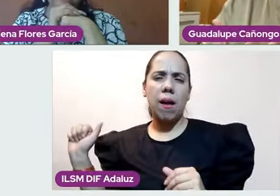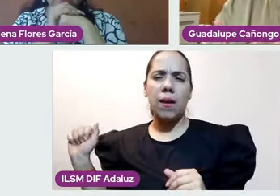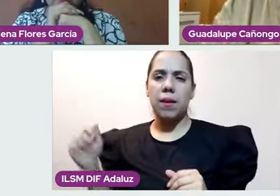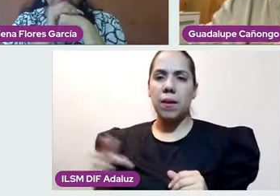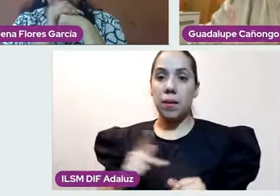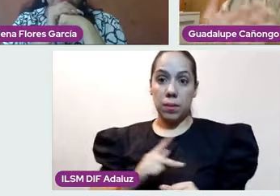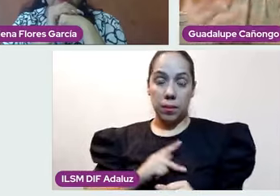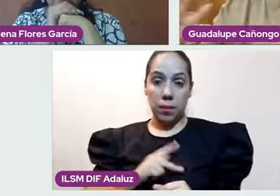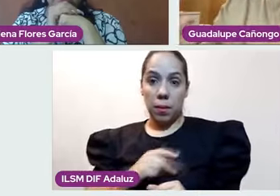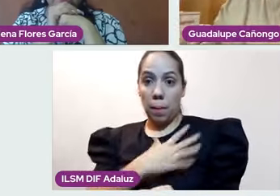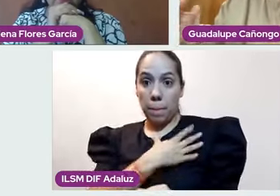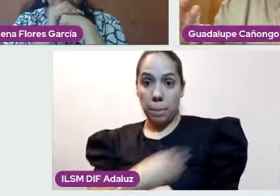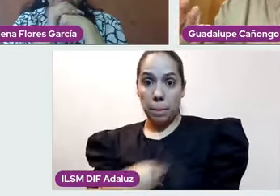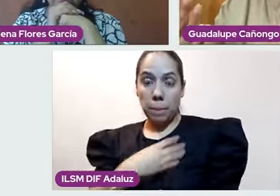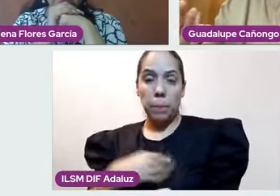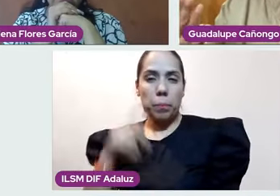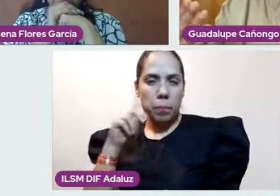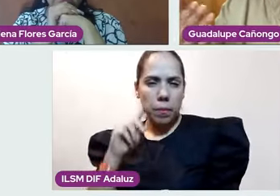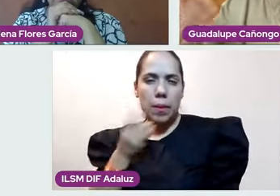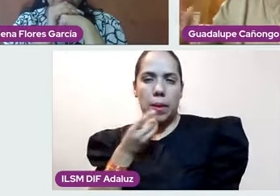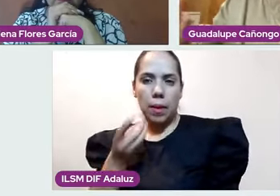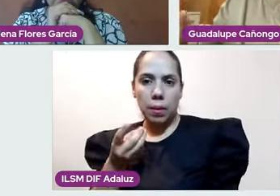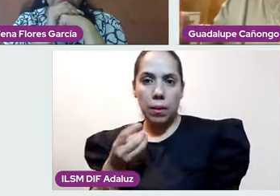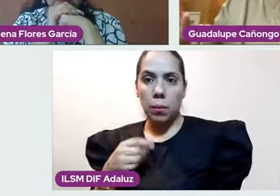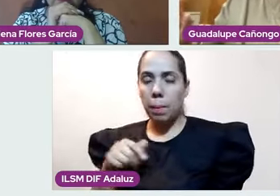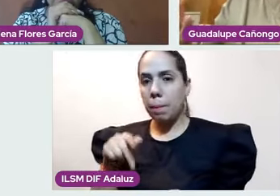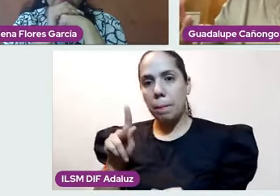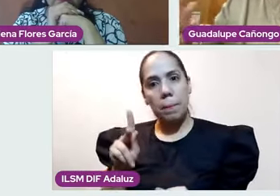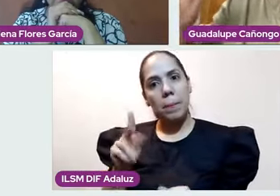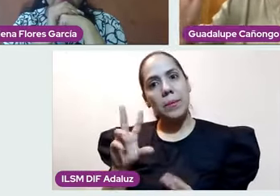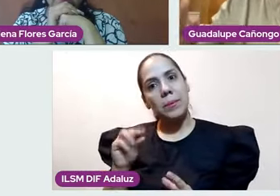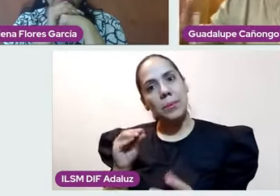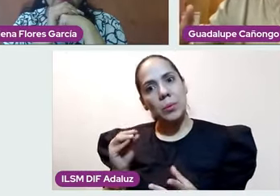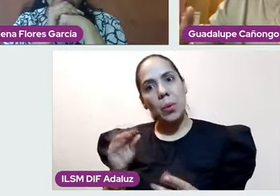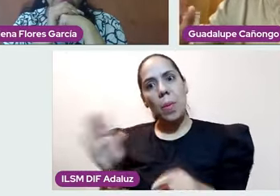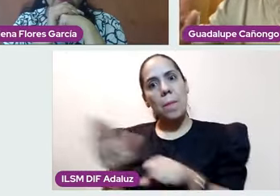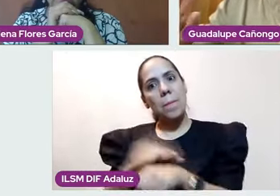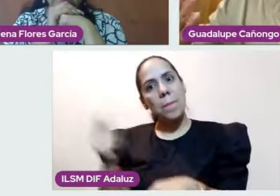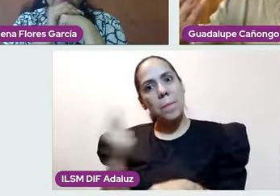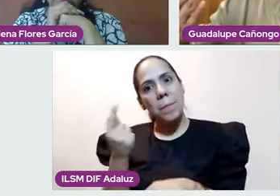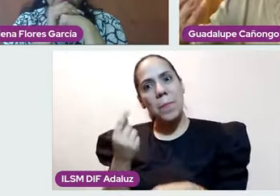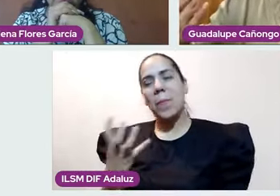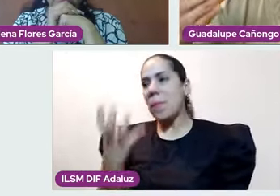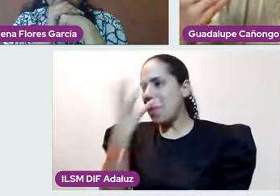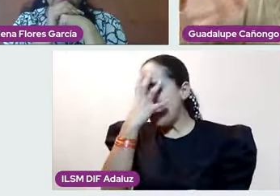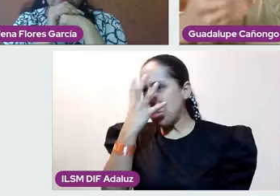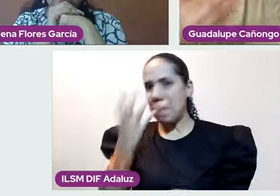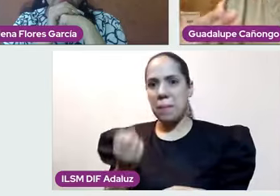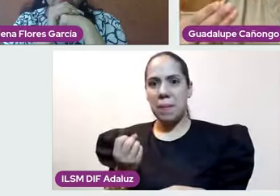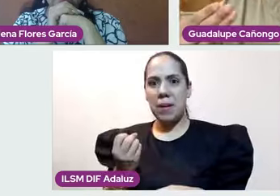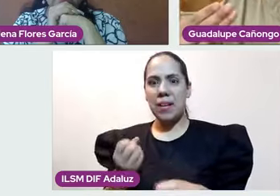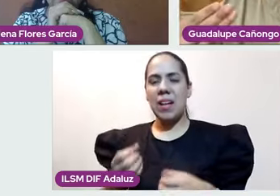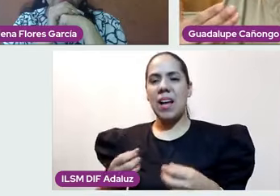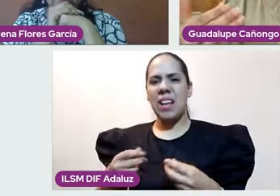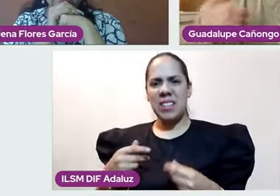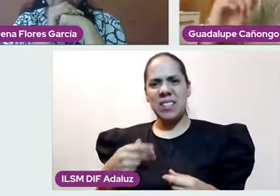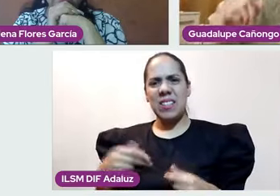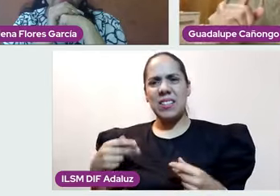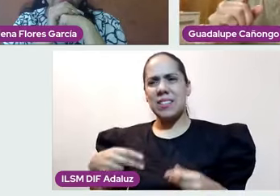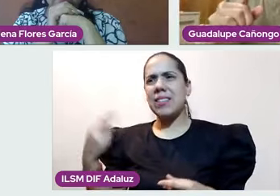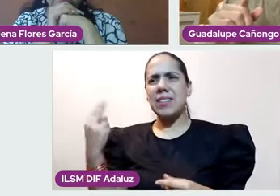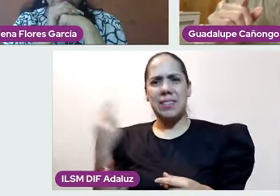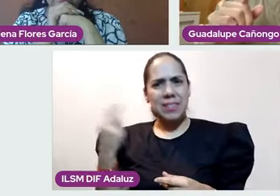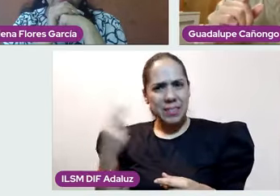me decía yo, a ver, no, mamá, es que no puedes, no, no. Al contrario, siéntete orgullosa y qué bueno que lo lograste,